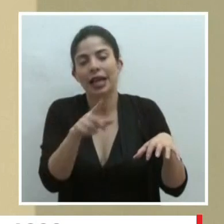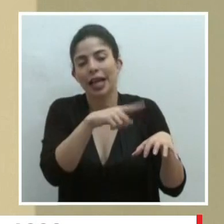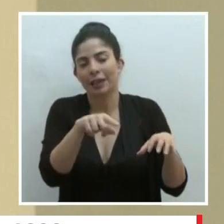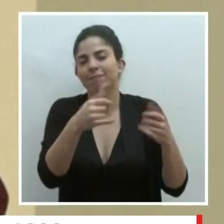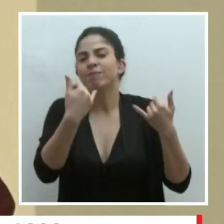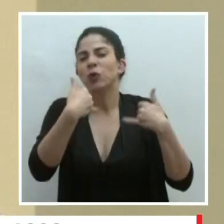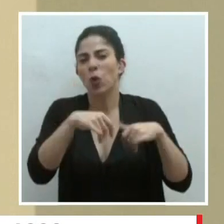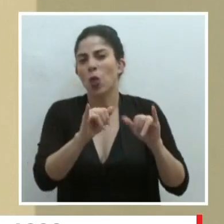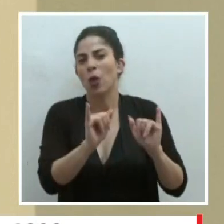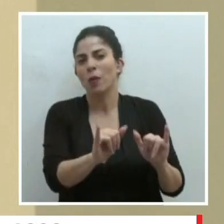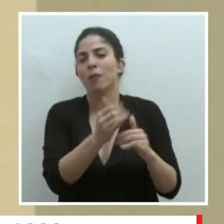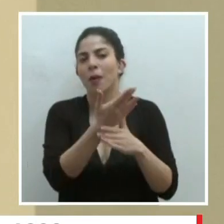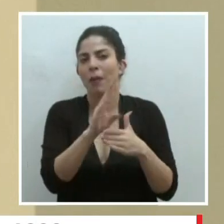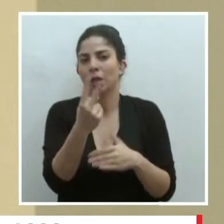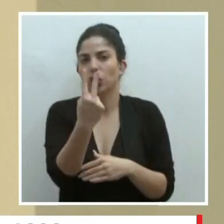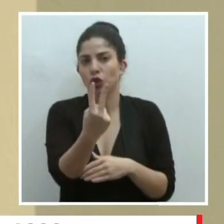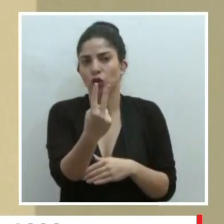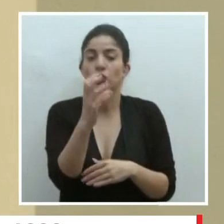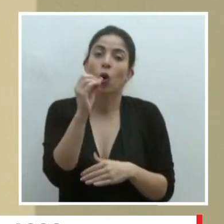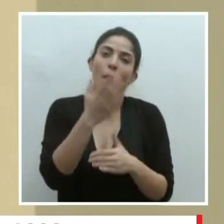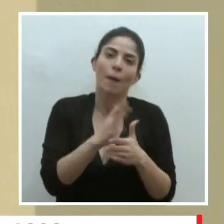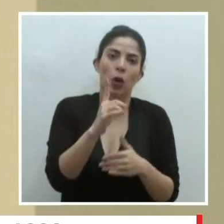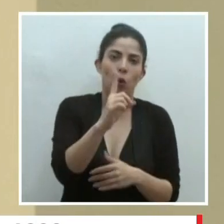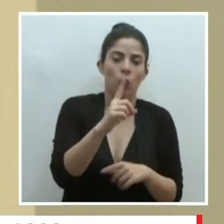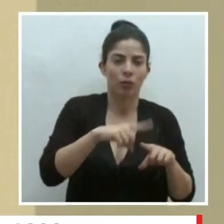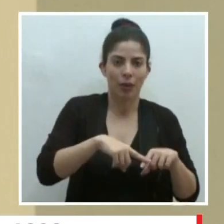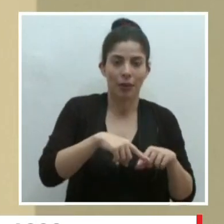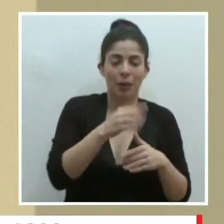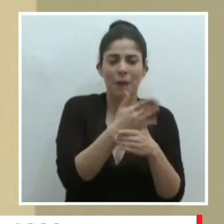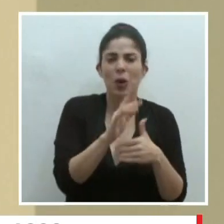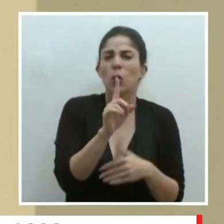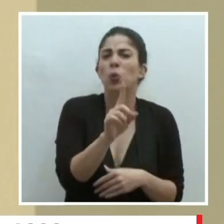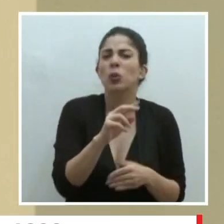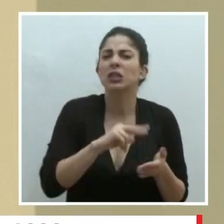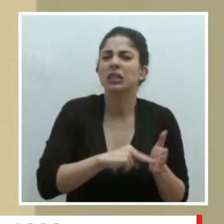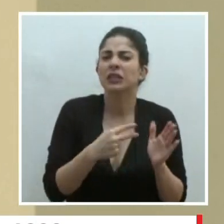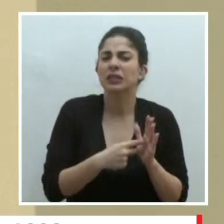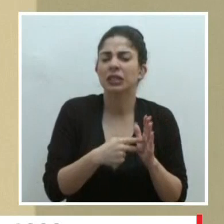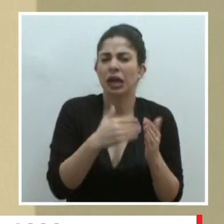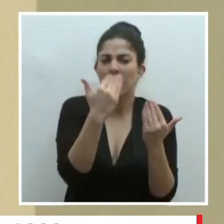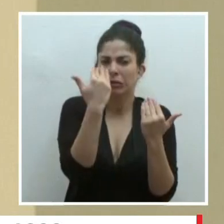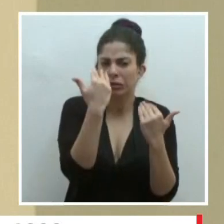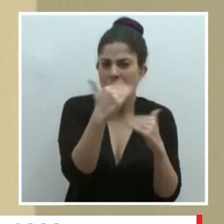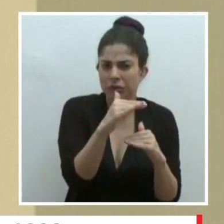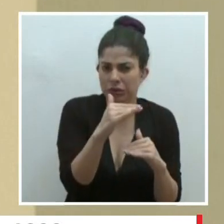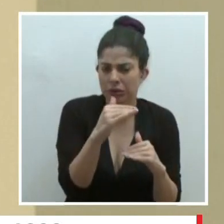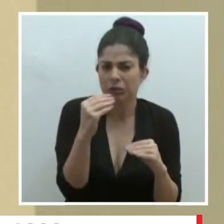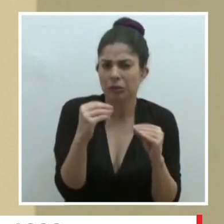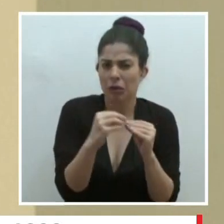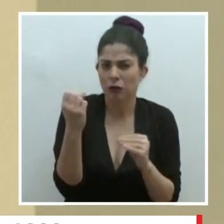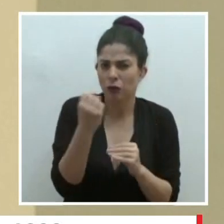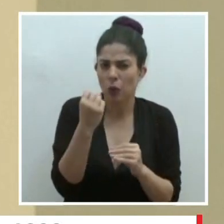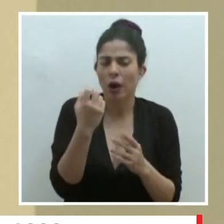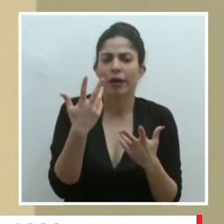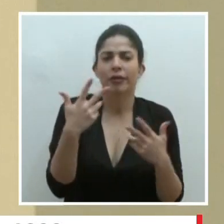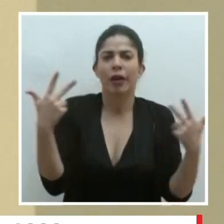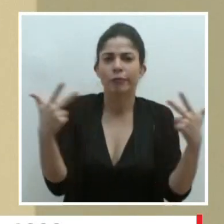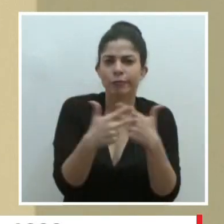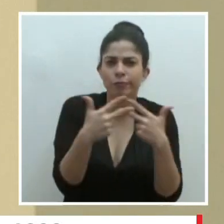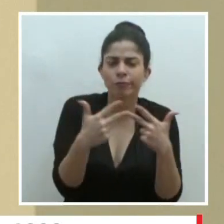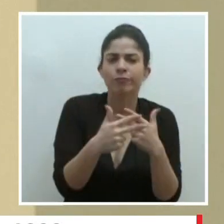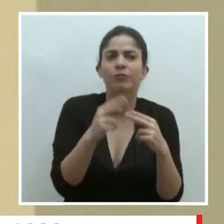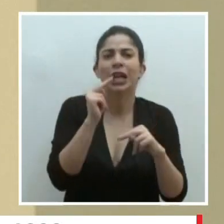aún en la fase 2 o en la fase 1. En la fase 1 son medidas restrictivas en cuanto a la circulación, al horario de